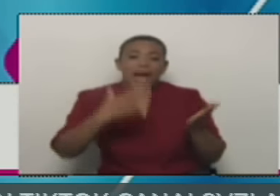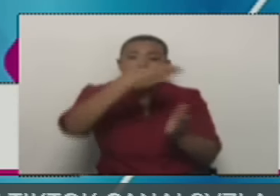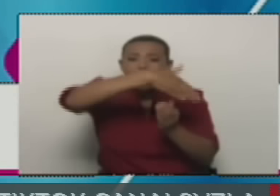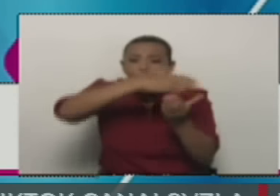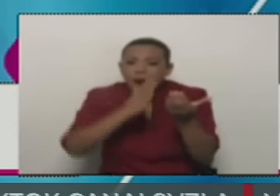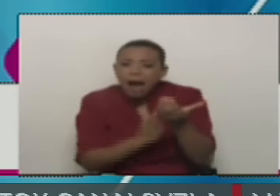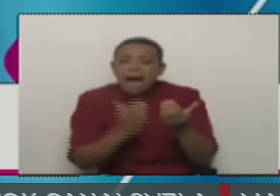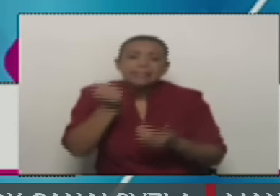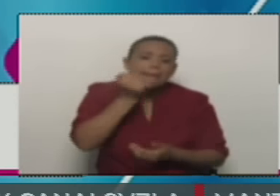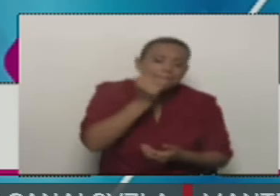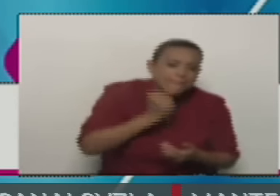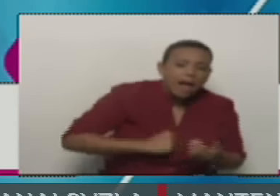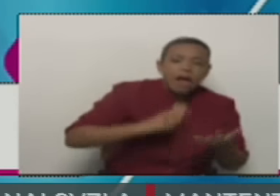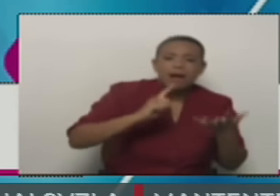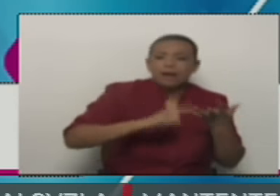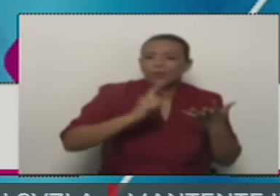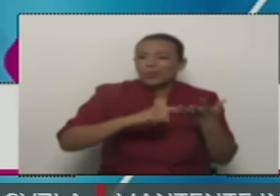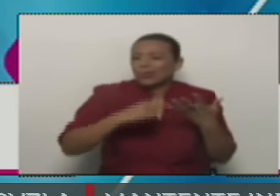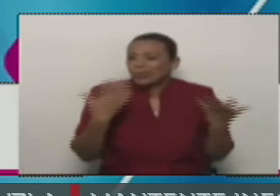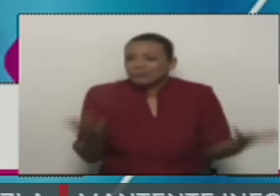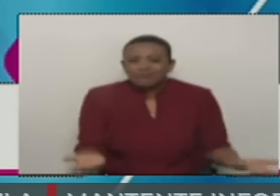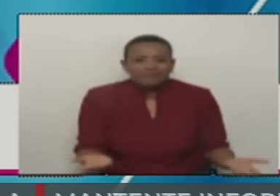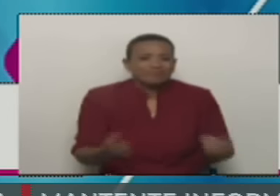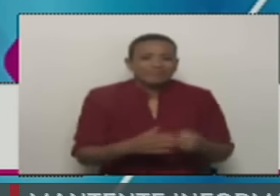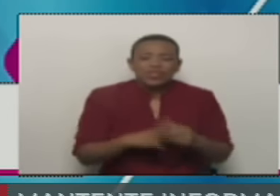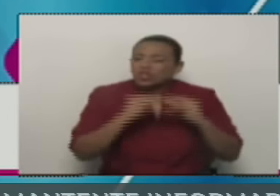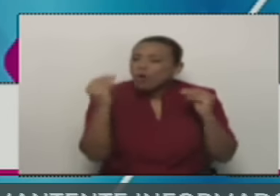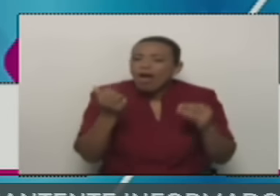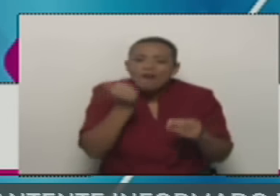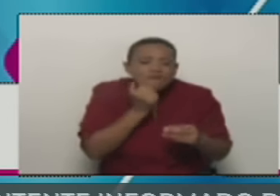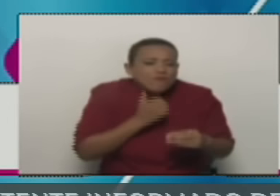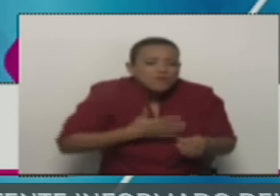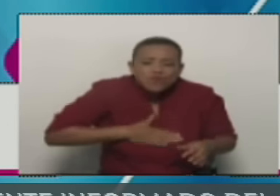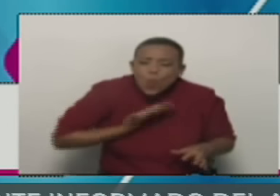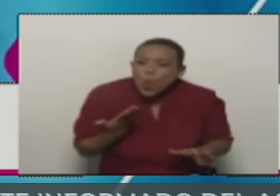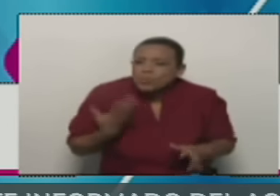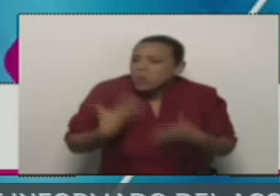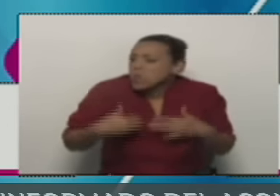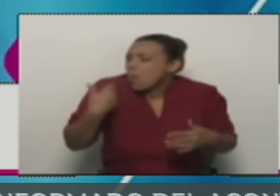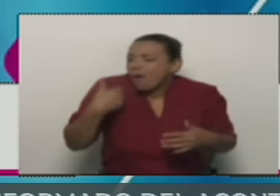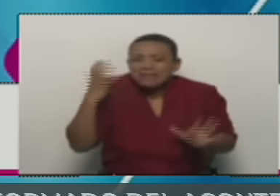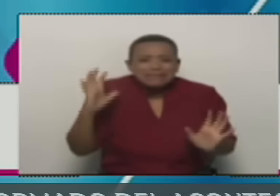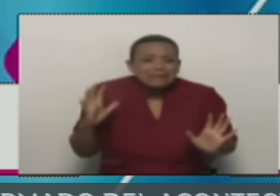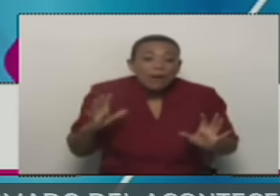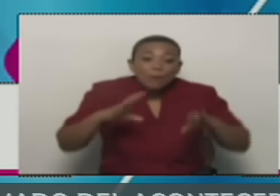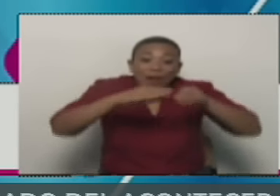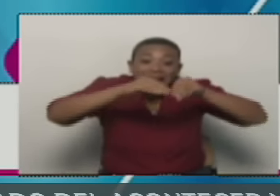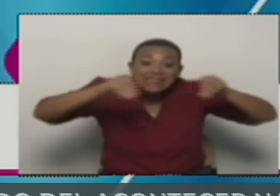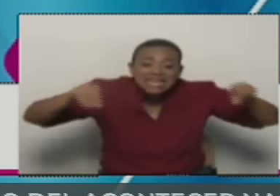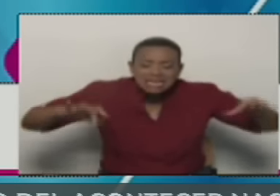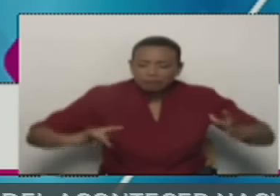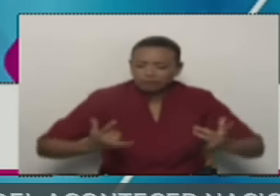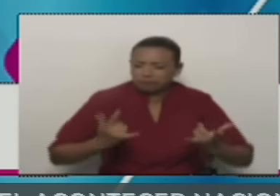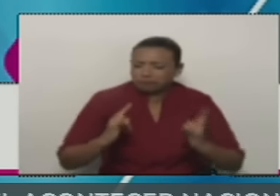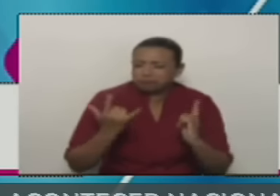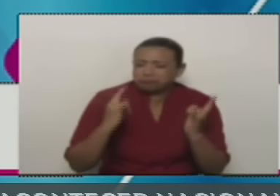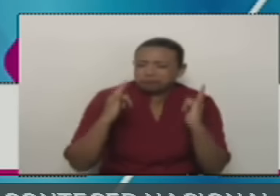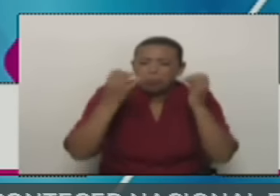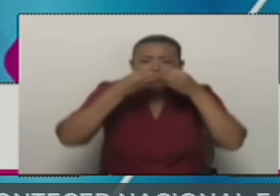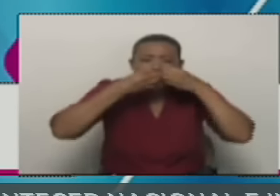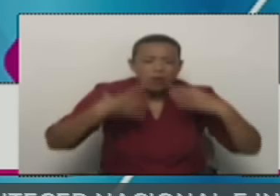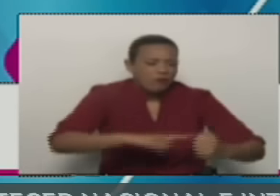el mango, se producen todas las frutas que querramos, se producen en esa zona, porque la edafología,